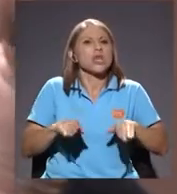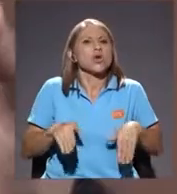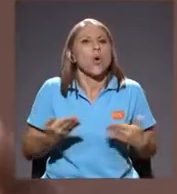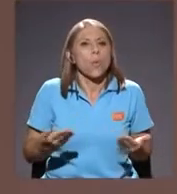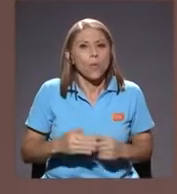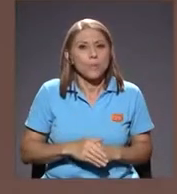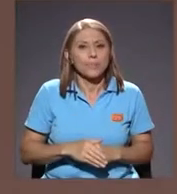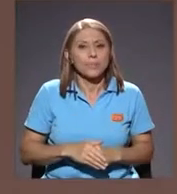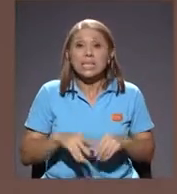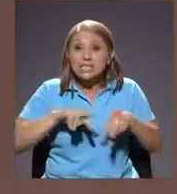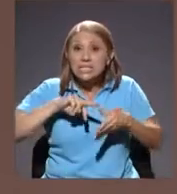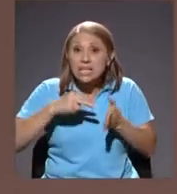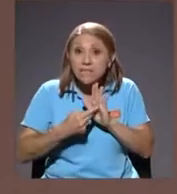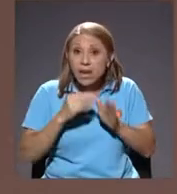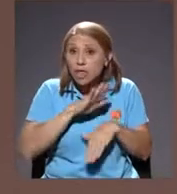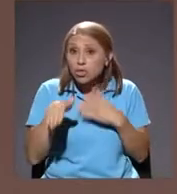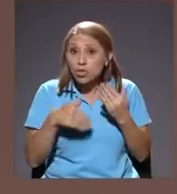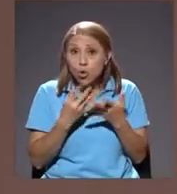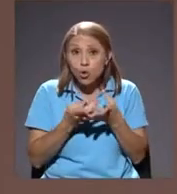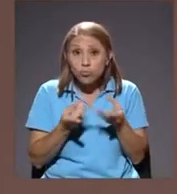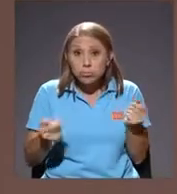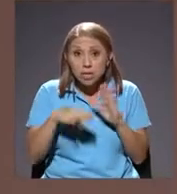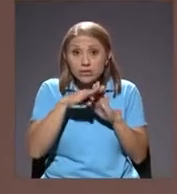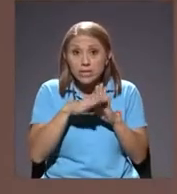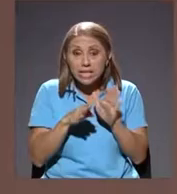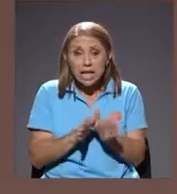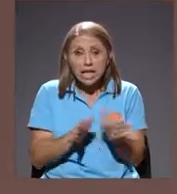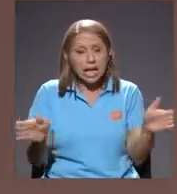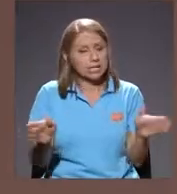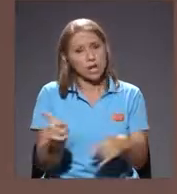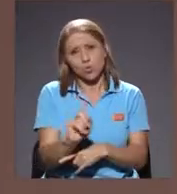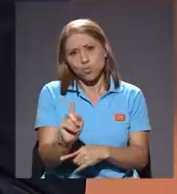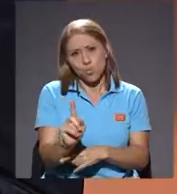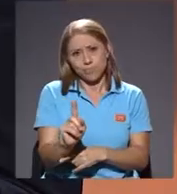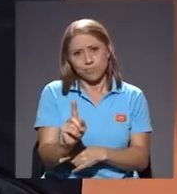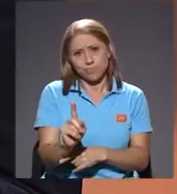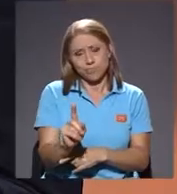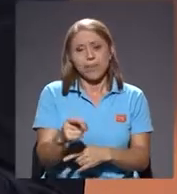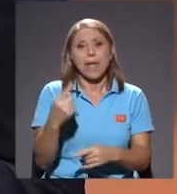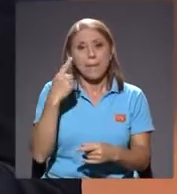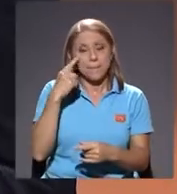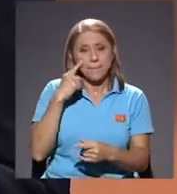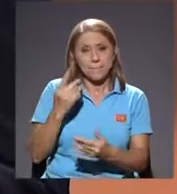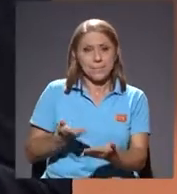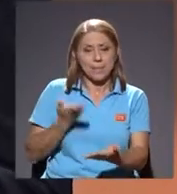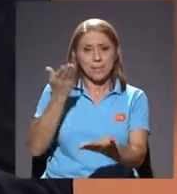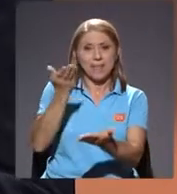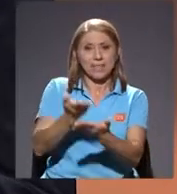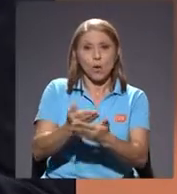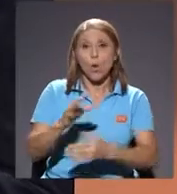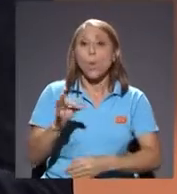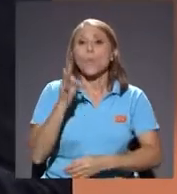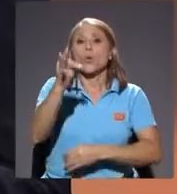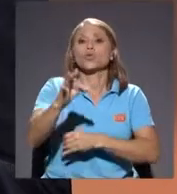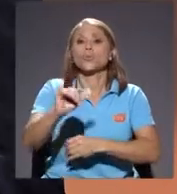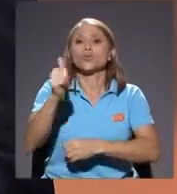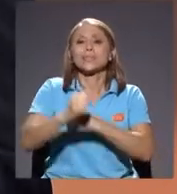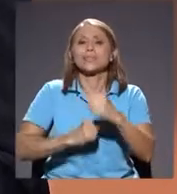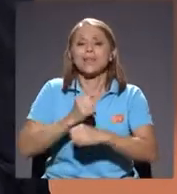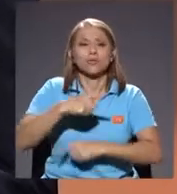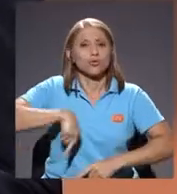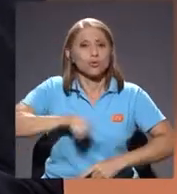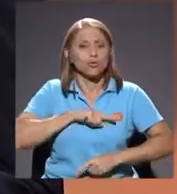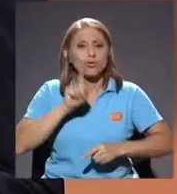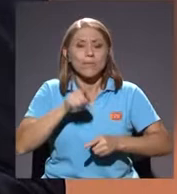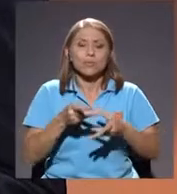no es una receta generalizada y le planteo nada más esto para concluir una intervención la siguiente década va a ser una década donde tenemos que resolver